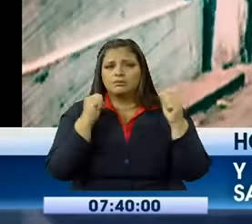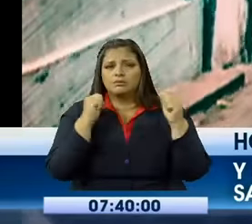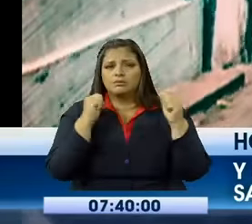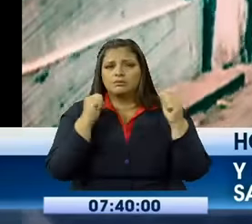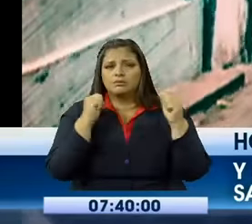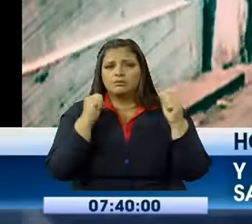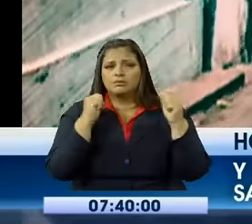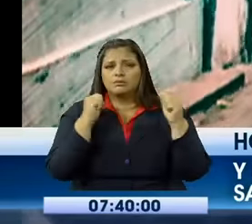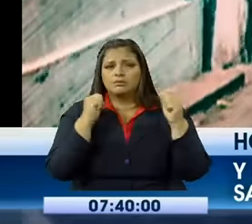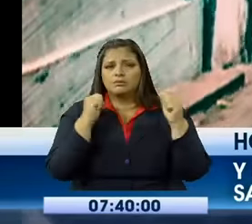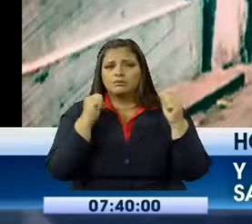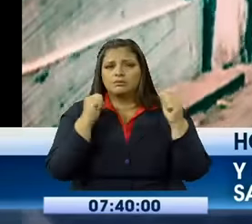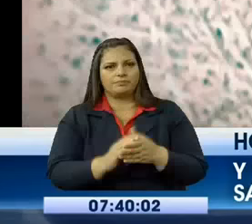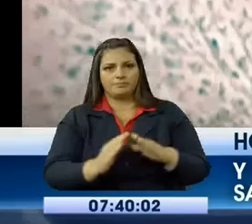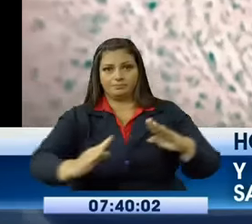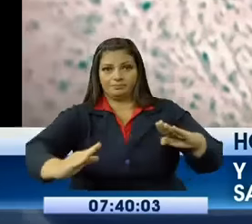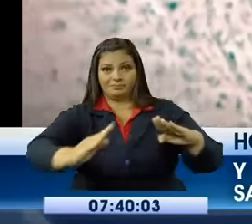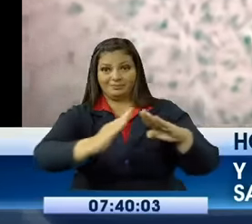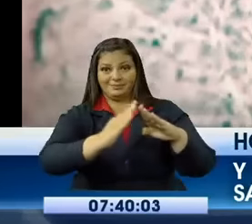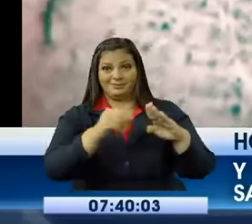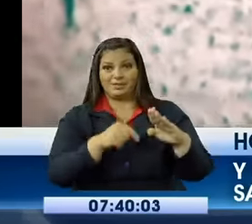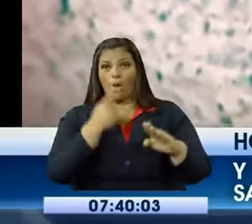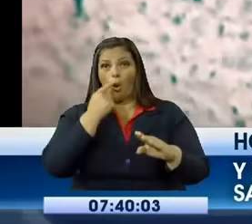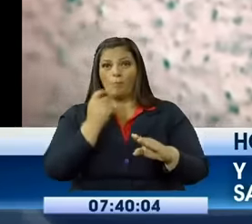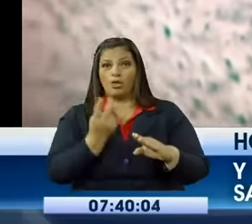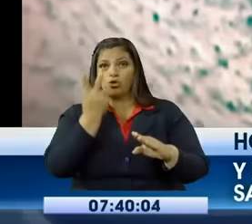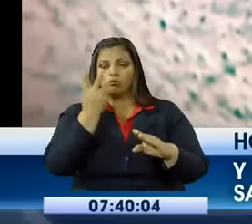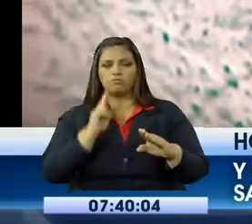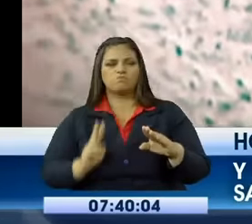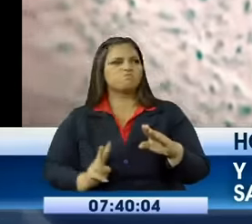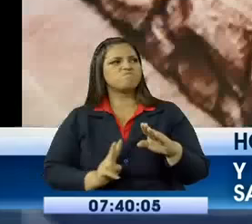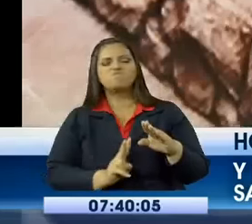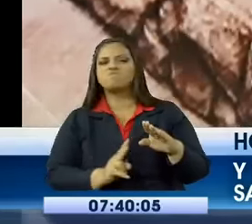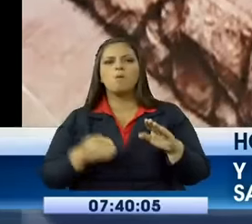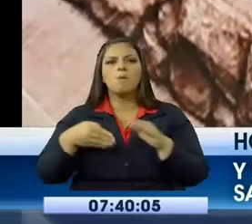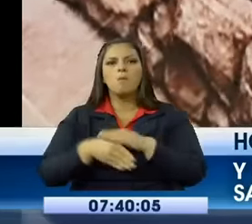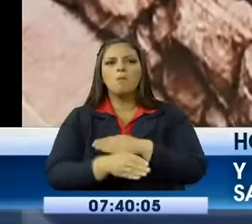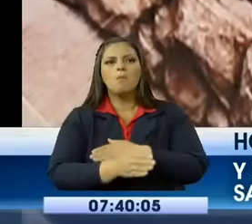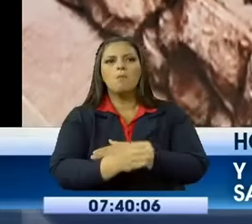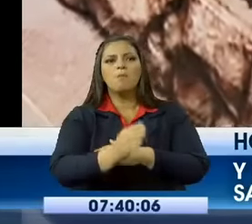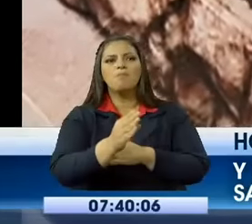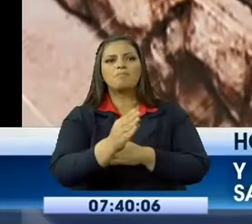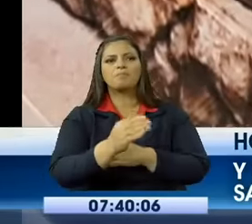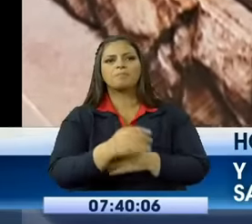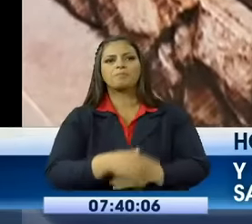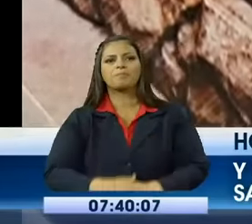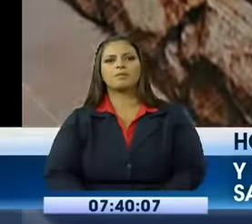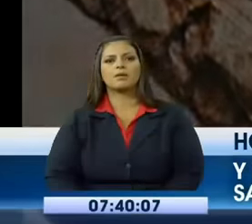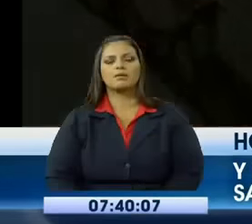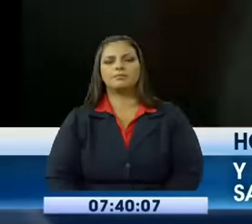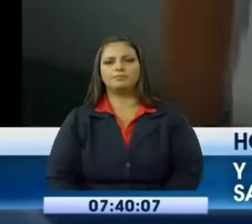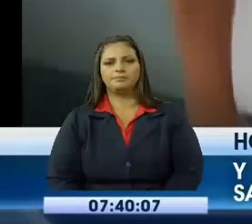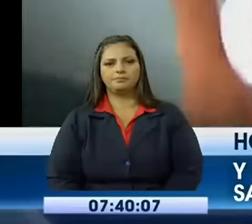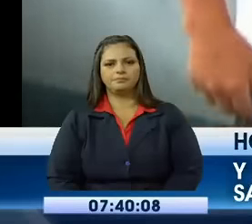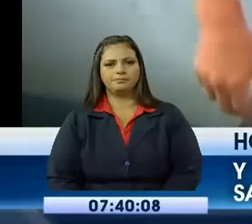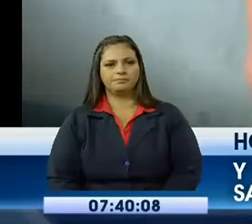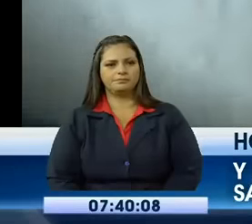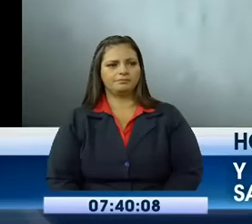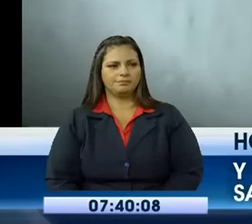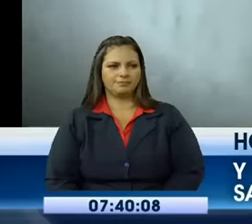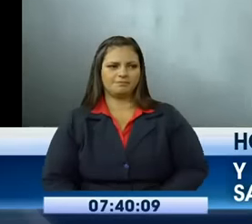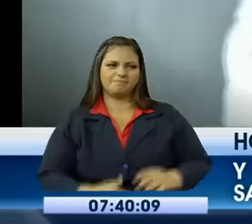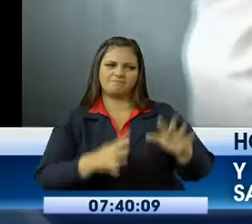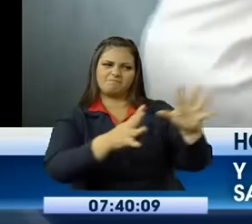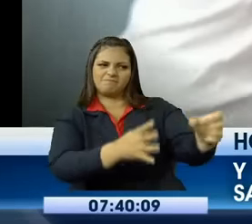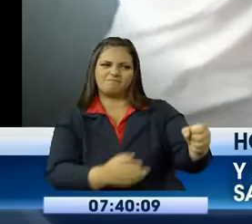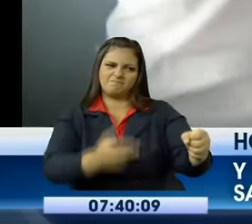implicados disparó contra su cabeza. Para su fortuna, la bala no detonó. Pues ahí me cogió a mí, me empujó aquí y él